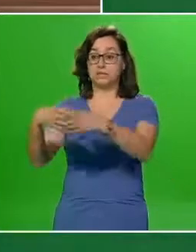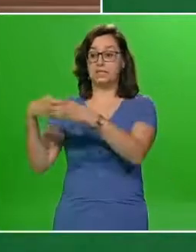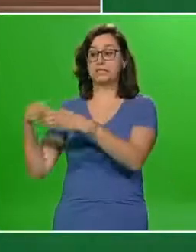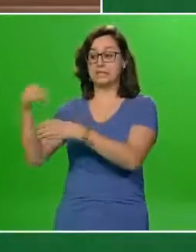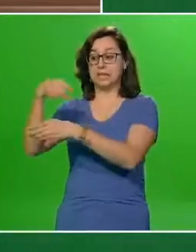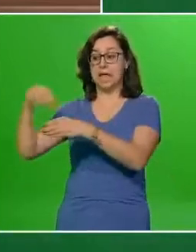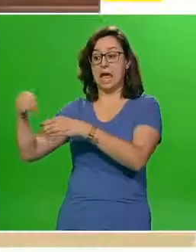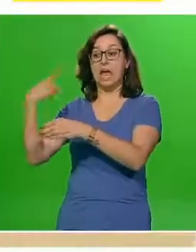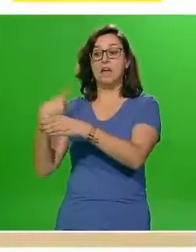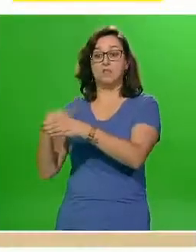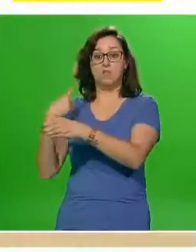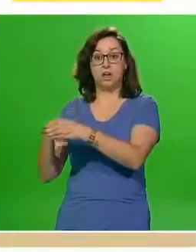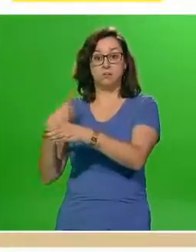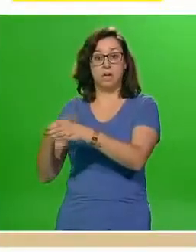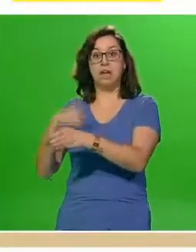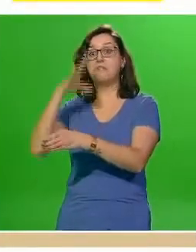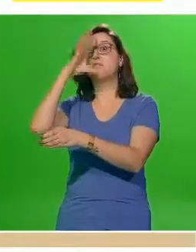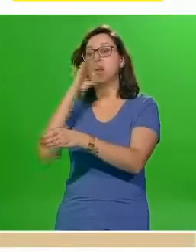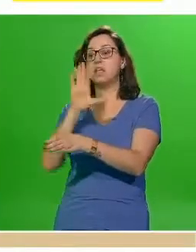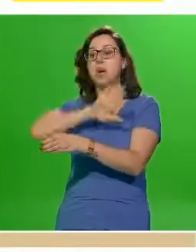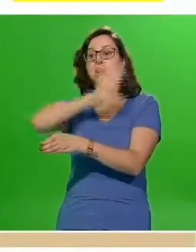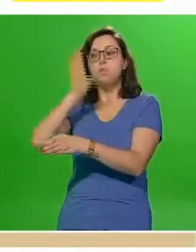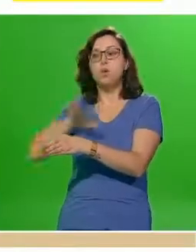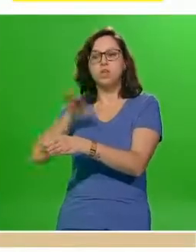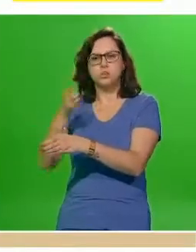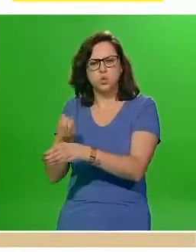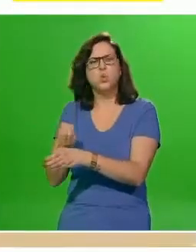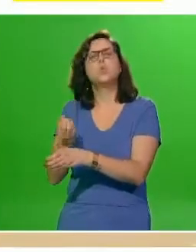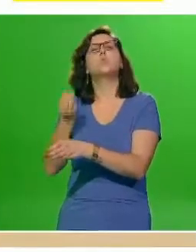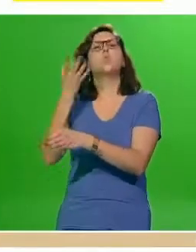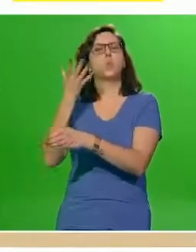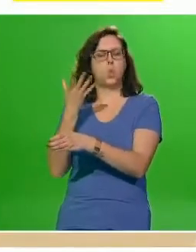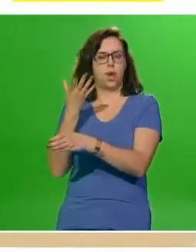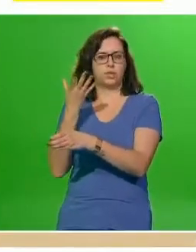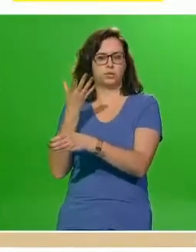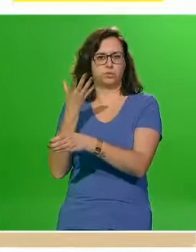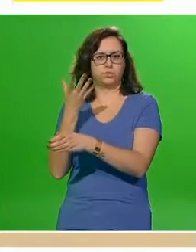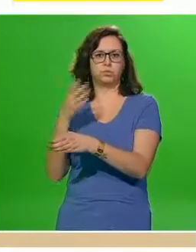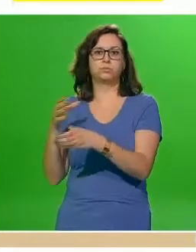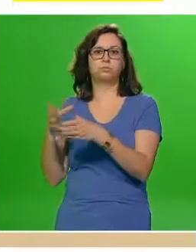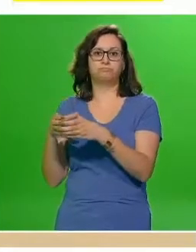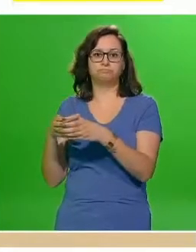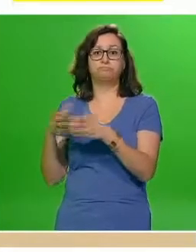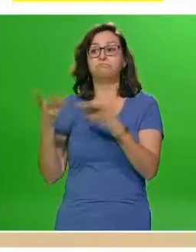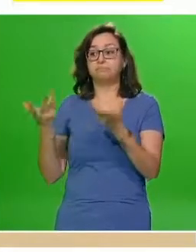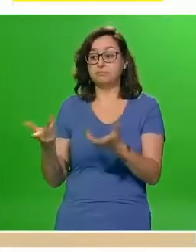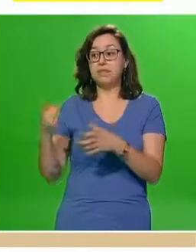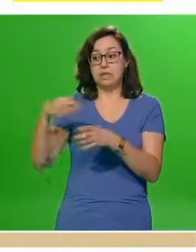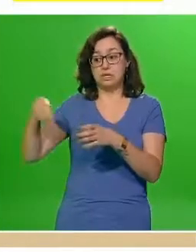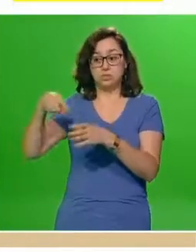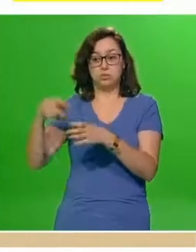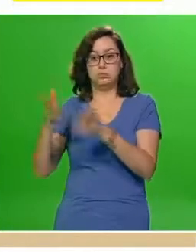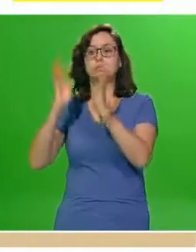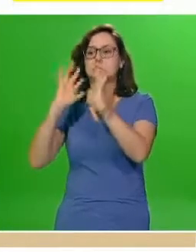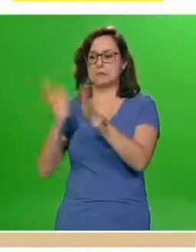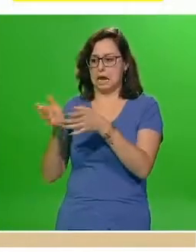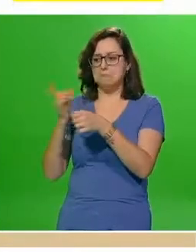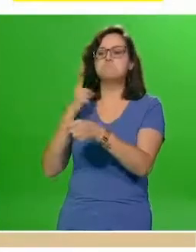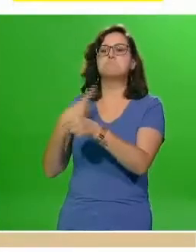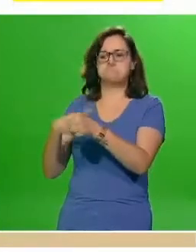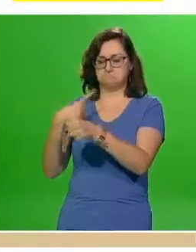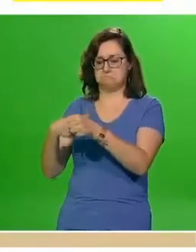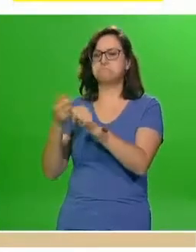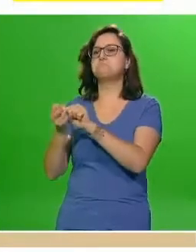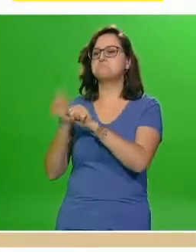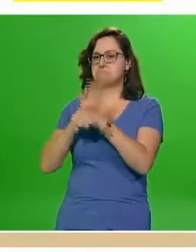la letalidad es el porcentaje de los pacientes confirmados por COVID,